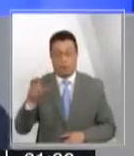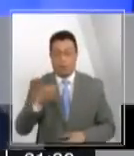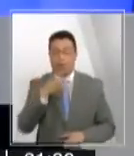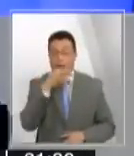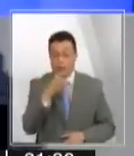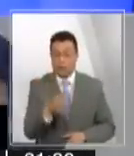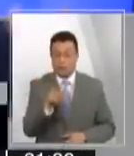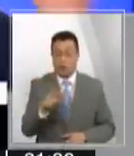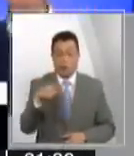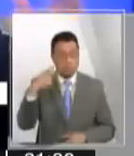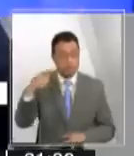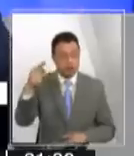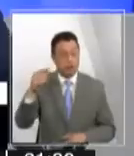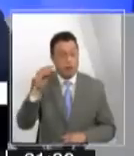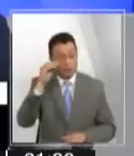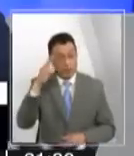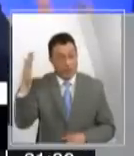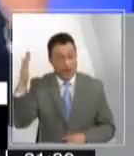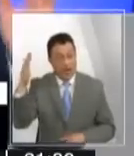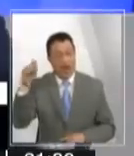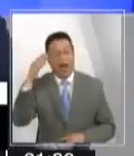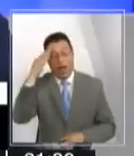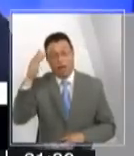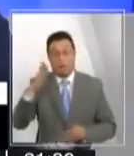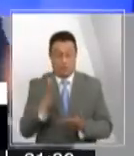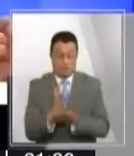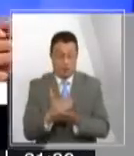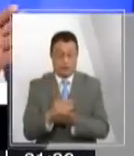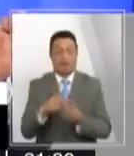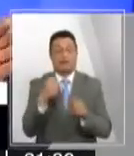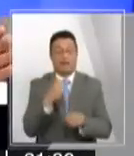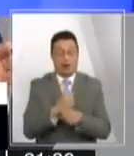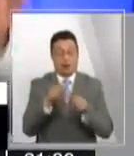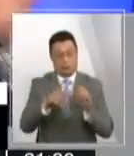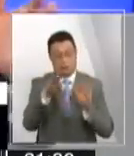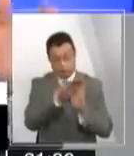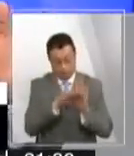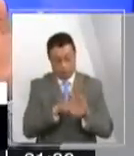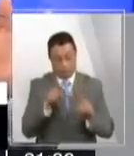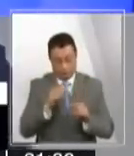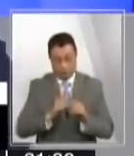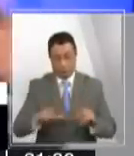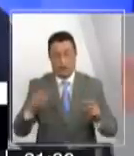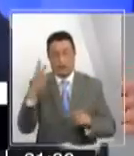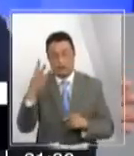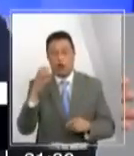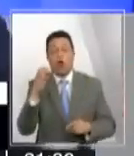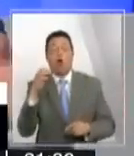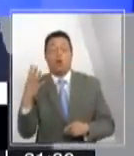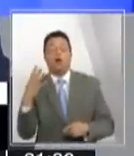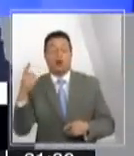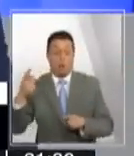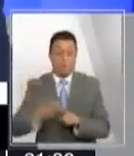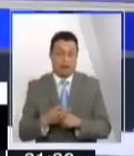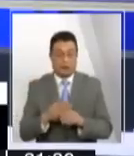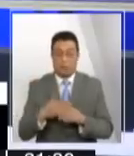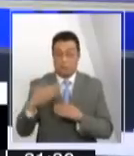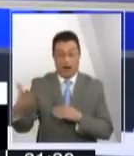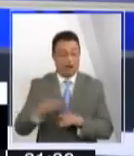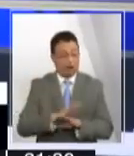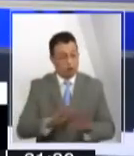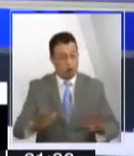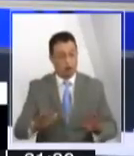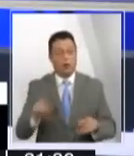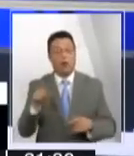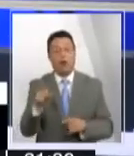decir en los próximos días: este es el plan de trabajo, este es el cronograma y esto es lo que va a ocurrir en 3-4 meses, no más allá. ¿Y va a contar con el apoyo del Congreso?